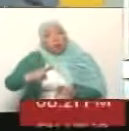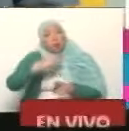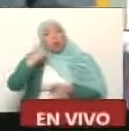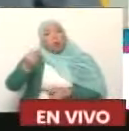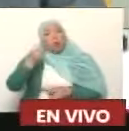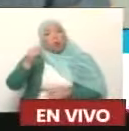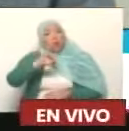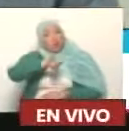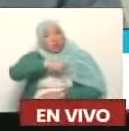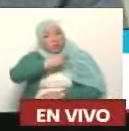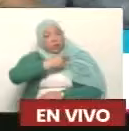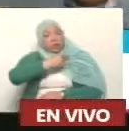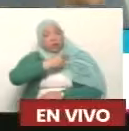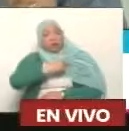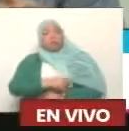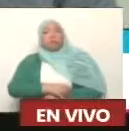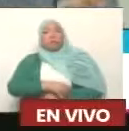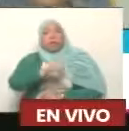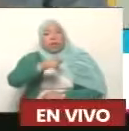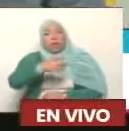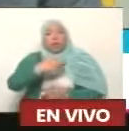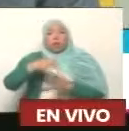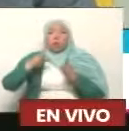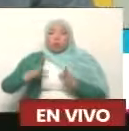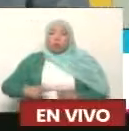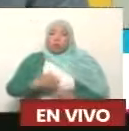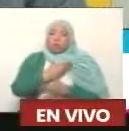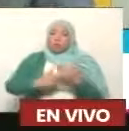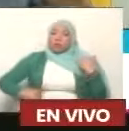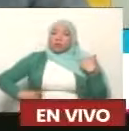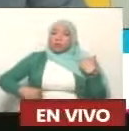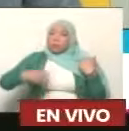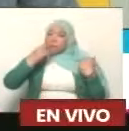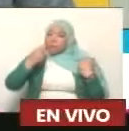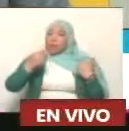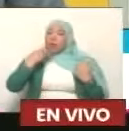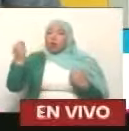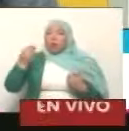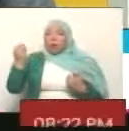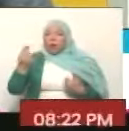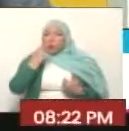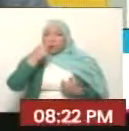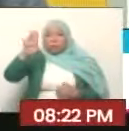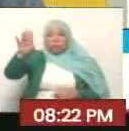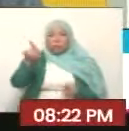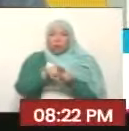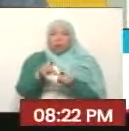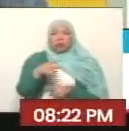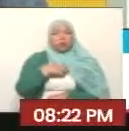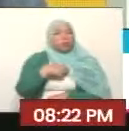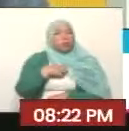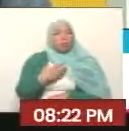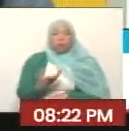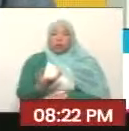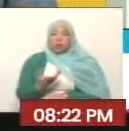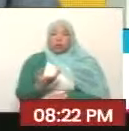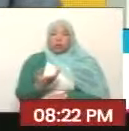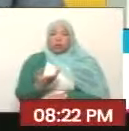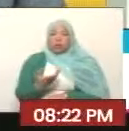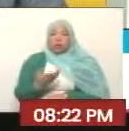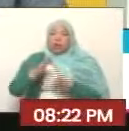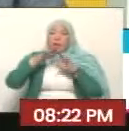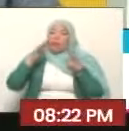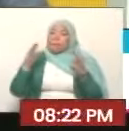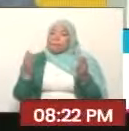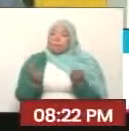juventud universitaria, a Netanyahu, que no llame nazi a la juventud universitaria. No es el mundo al revés, que decía